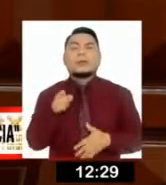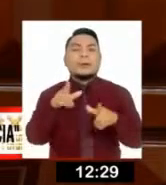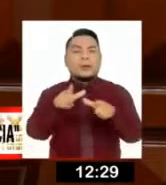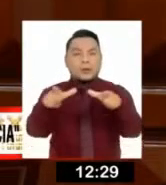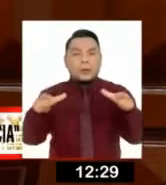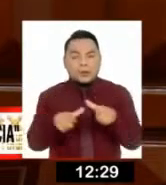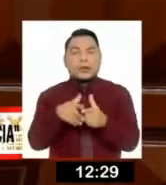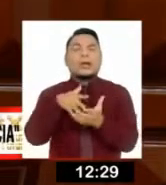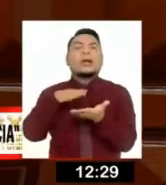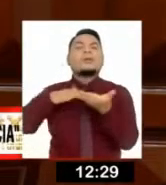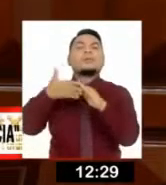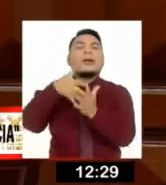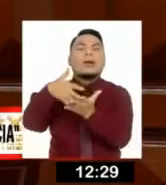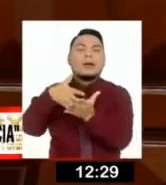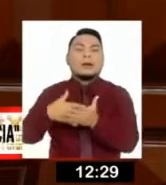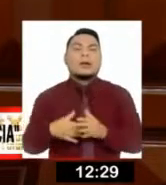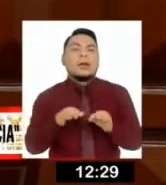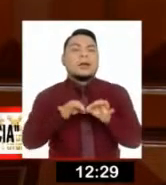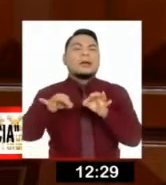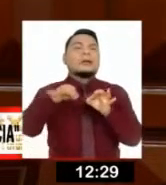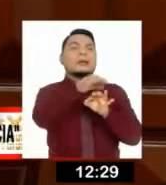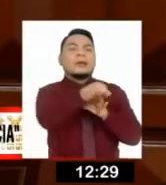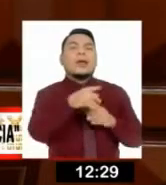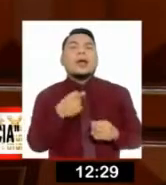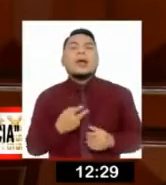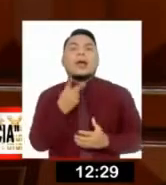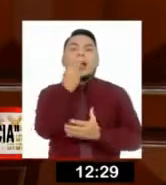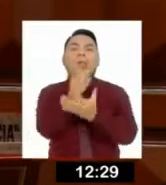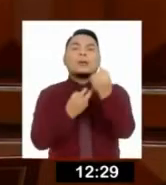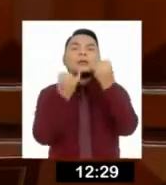sectores vulnerables, rurales, bilingües,